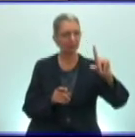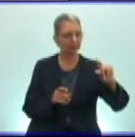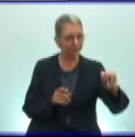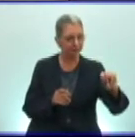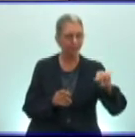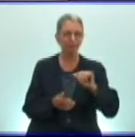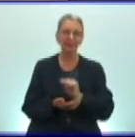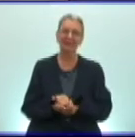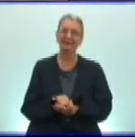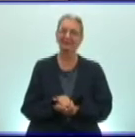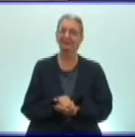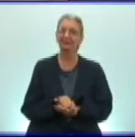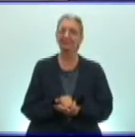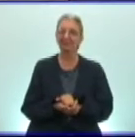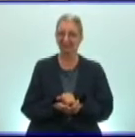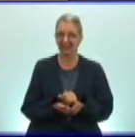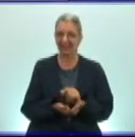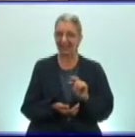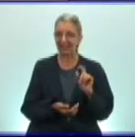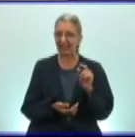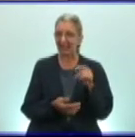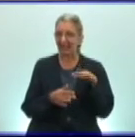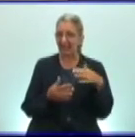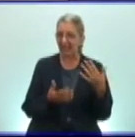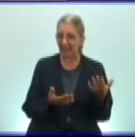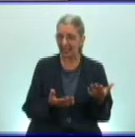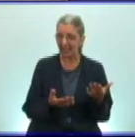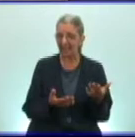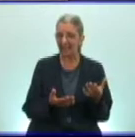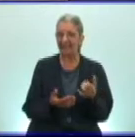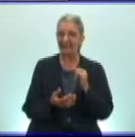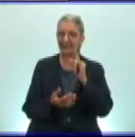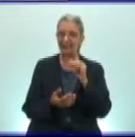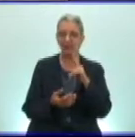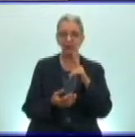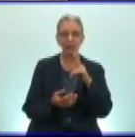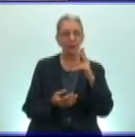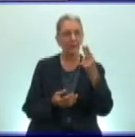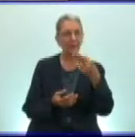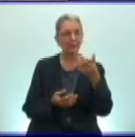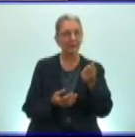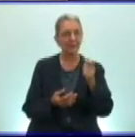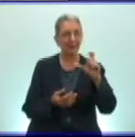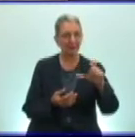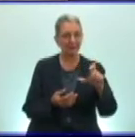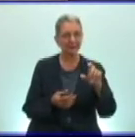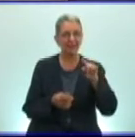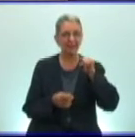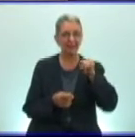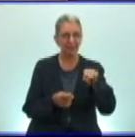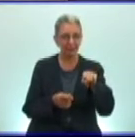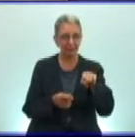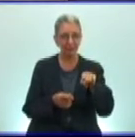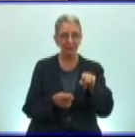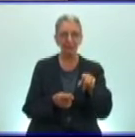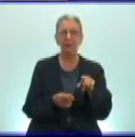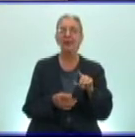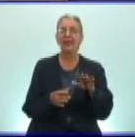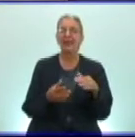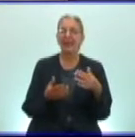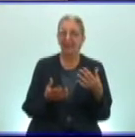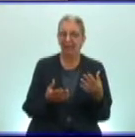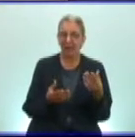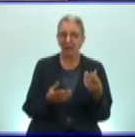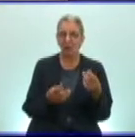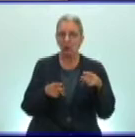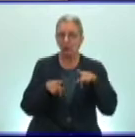segunda es minúscula. La IUPAC, que ya sabemos que es la Unión Internacional de Química Pura y Aplicada, ha acordado